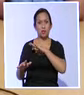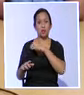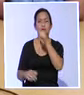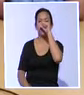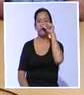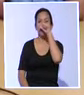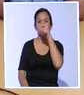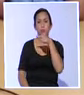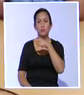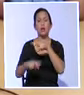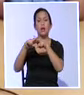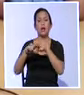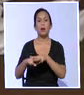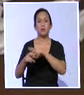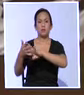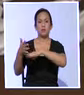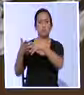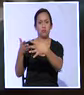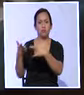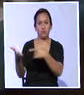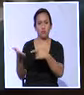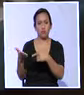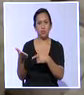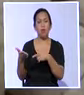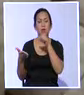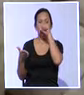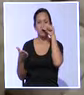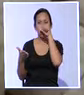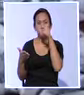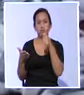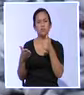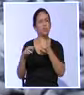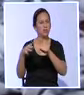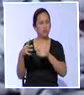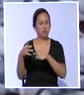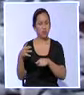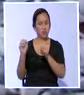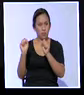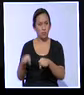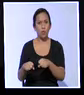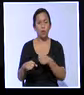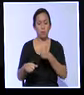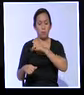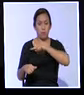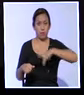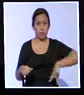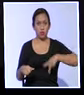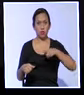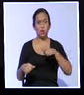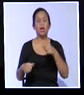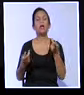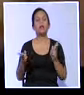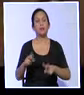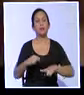drogas que revise la tabla de porte de sustancias estupefacientes y psicotrópicas para consumo personal y la sanción del tráfico